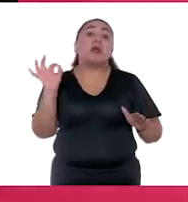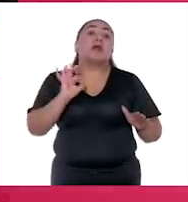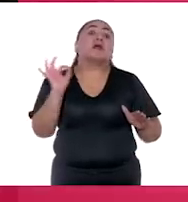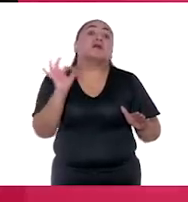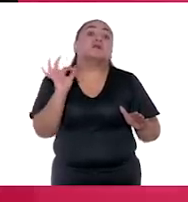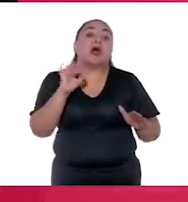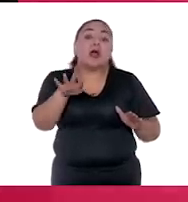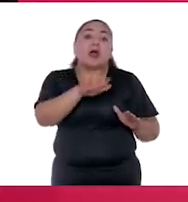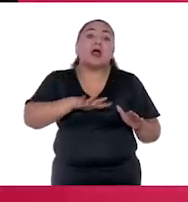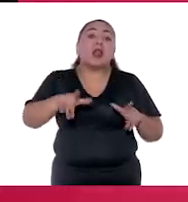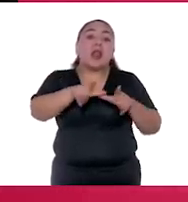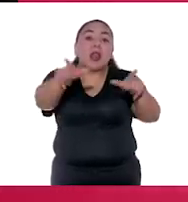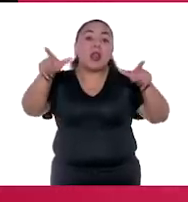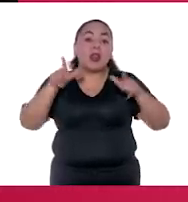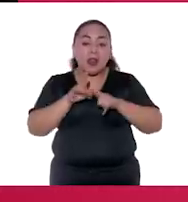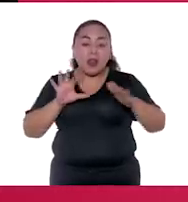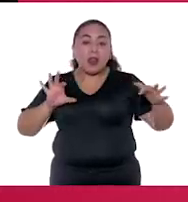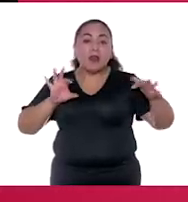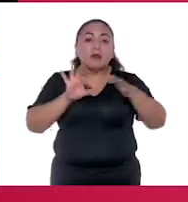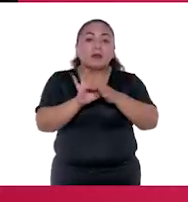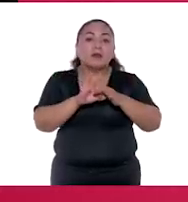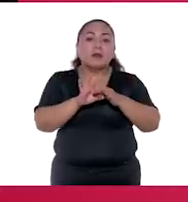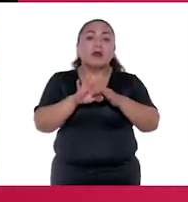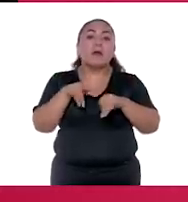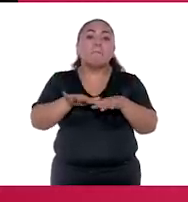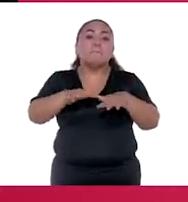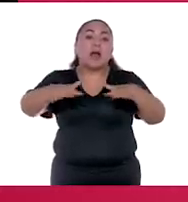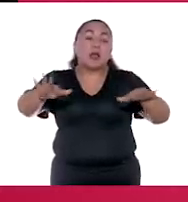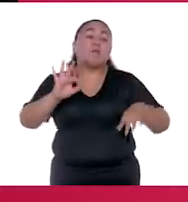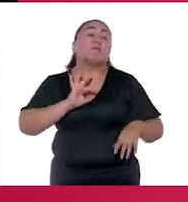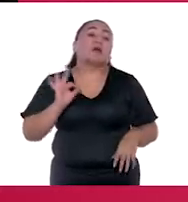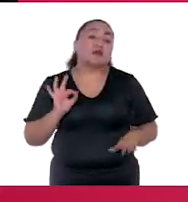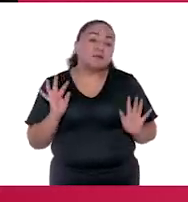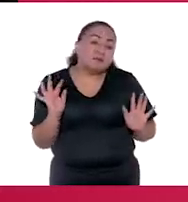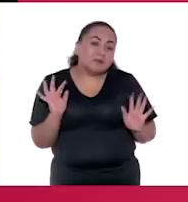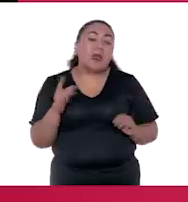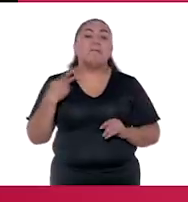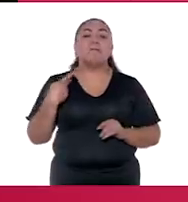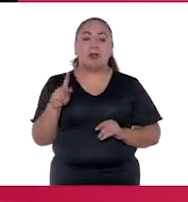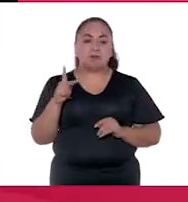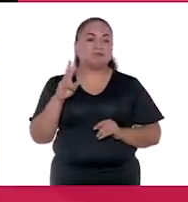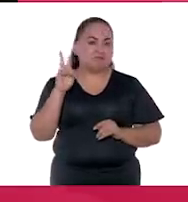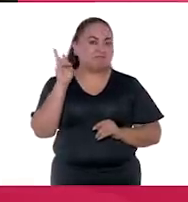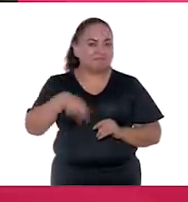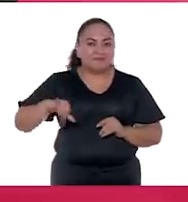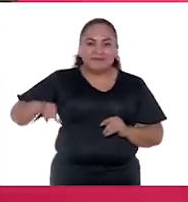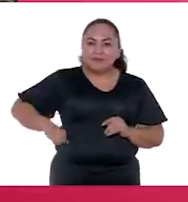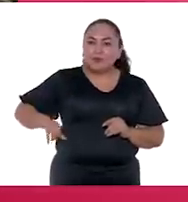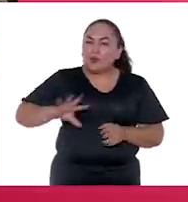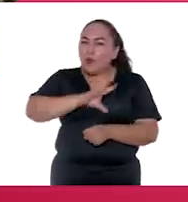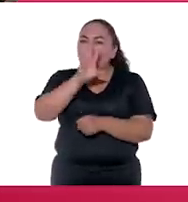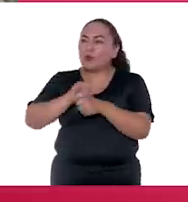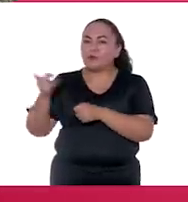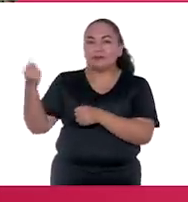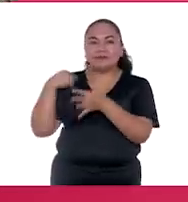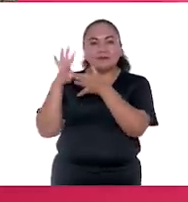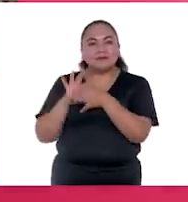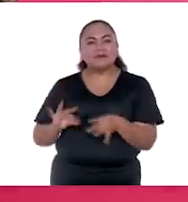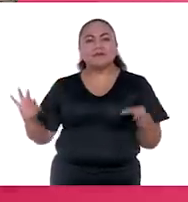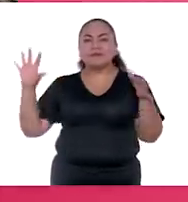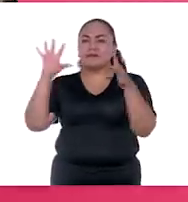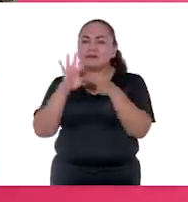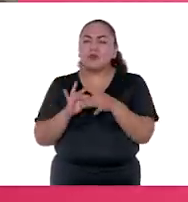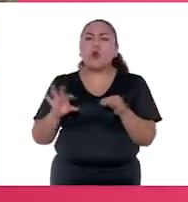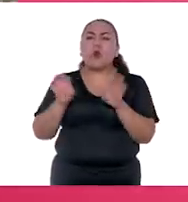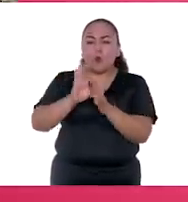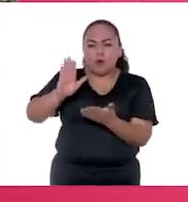agua salobre que tenía conexión con el mar. En fin, es muy interesante todo lo que me cuenta Rodrigo de la manera en que